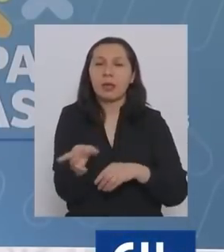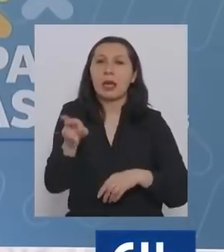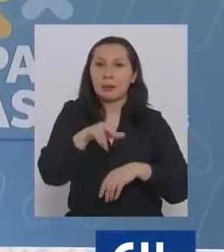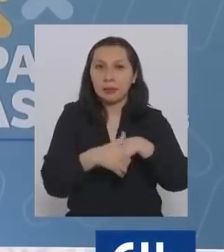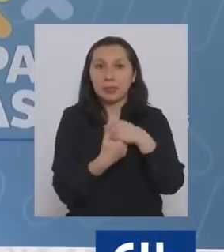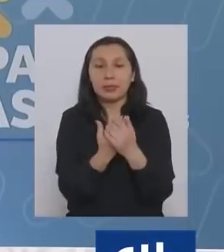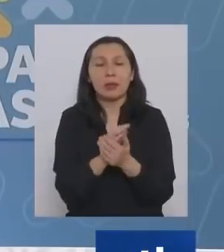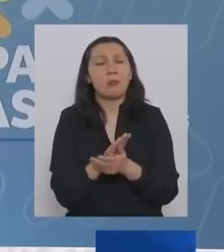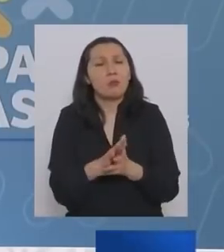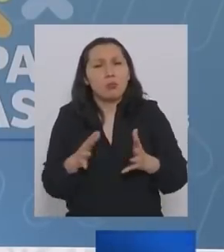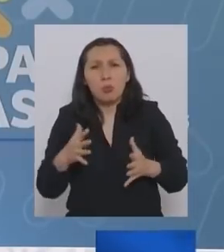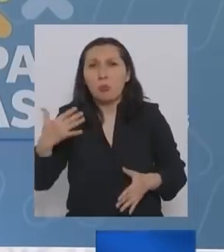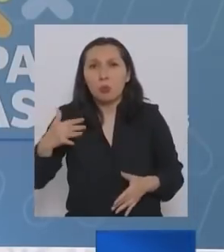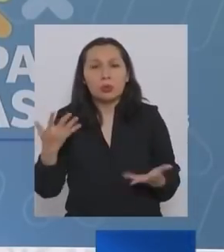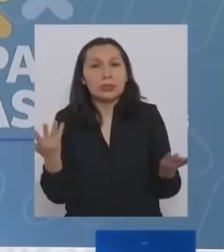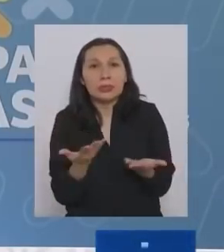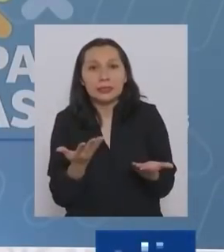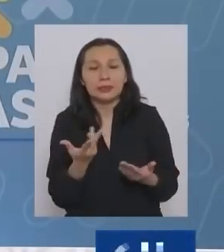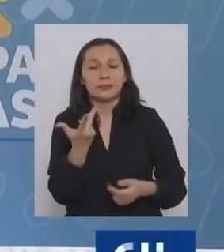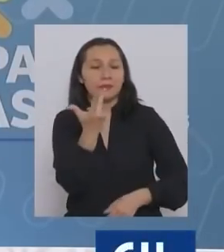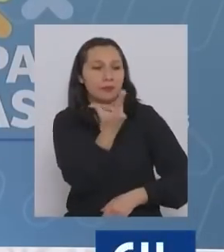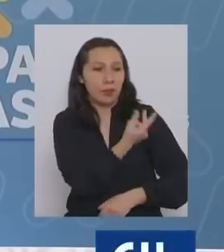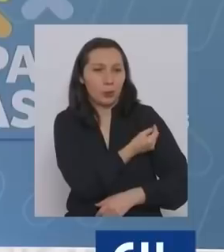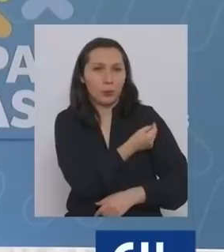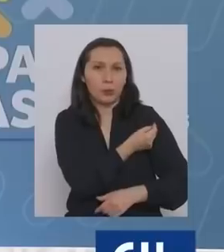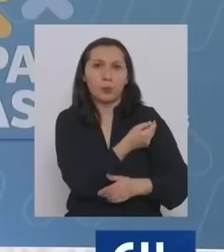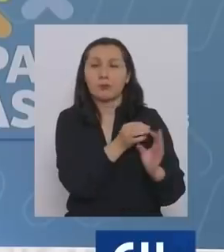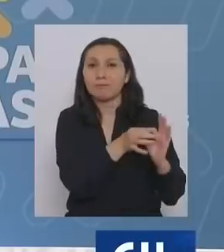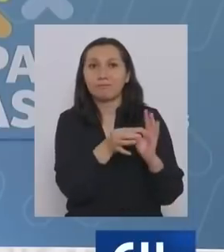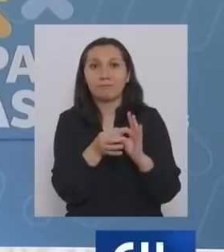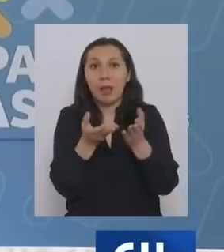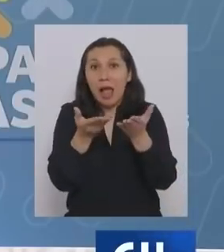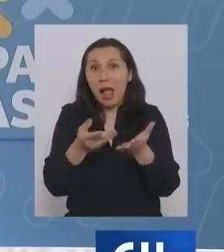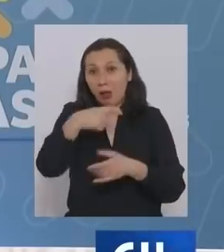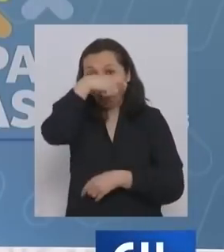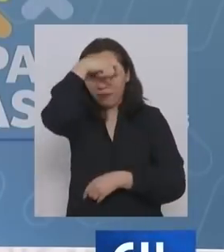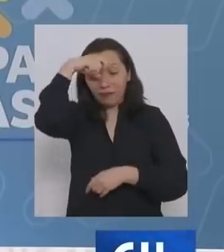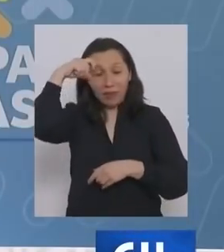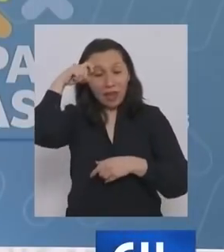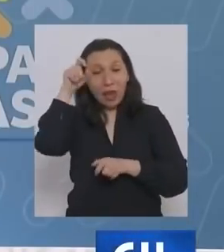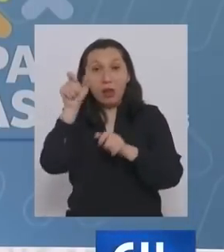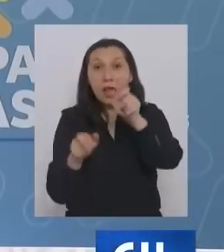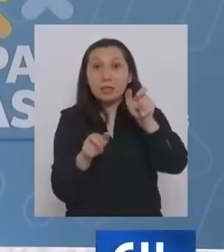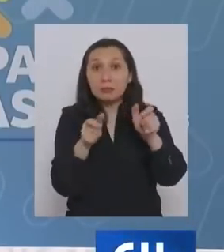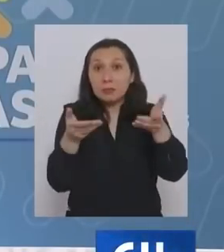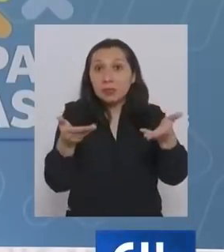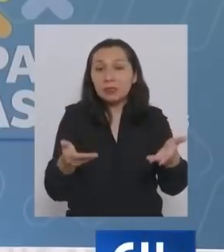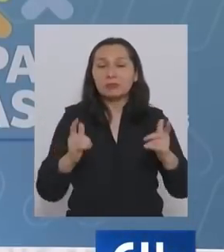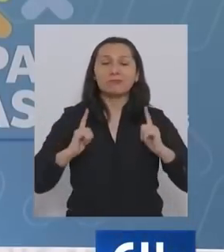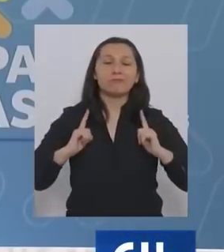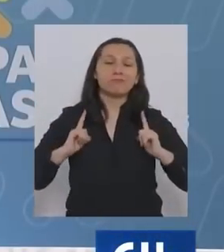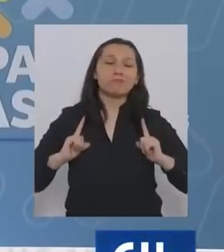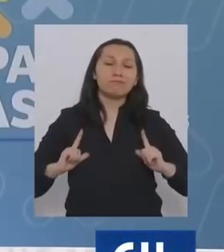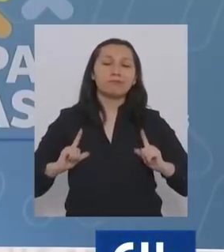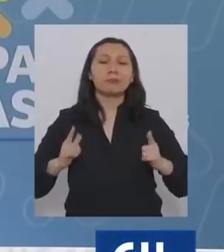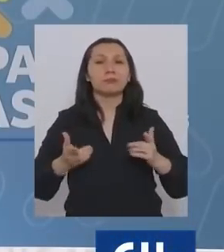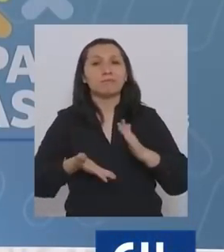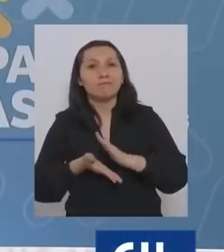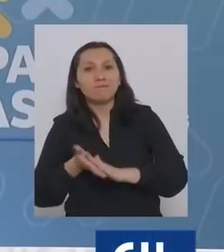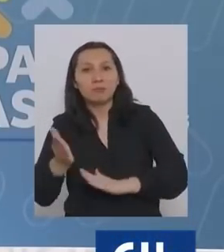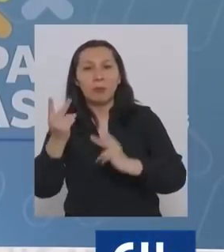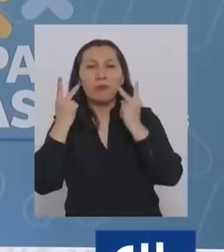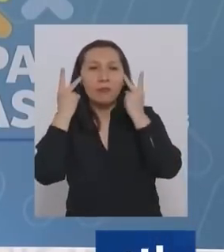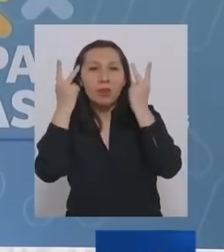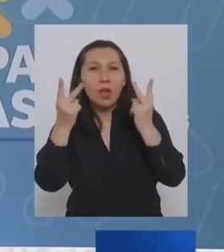muy importante es que nos vacunemos, sobre todo en esta época estival, cuando las personas nos relajamos,